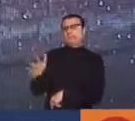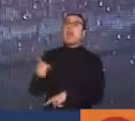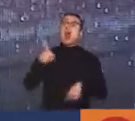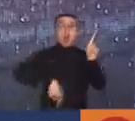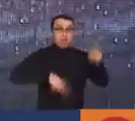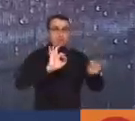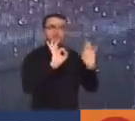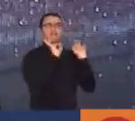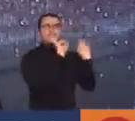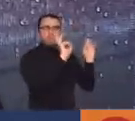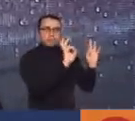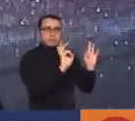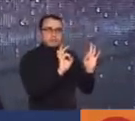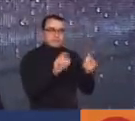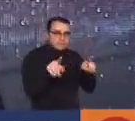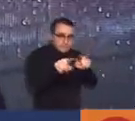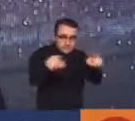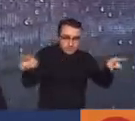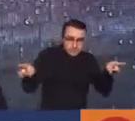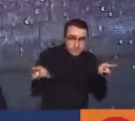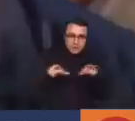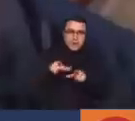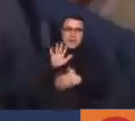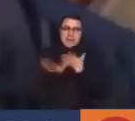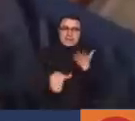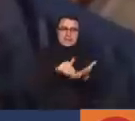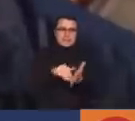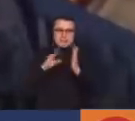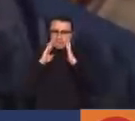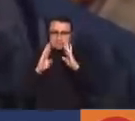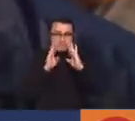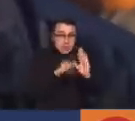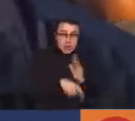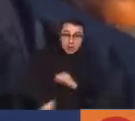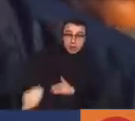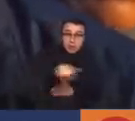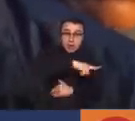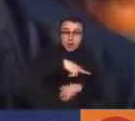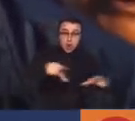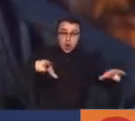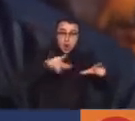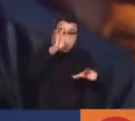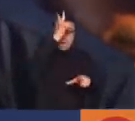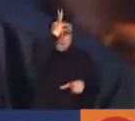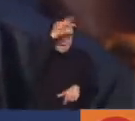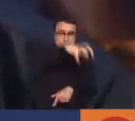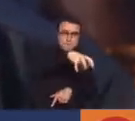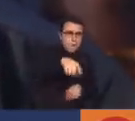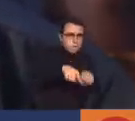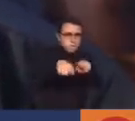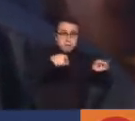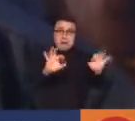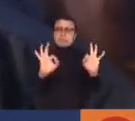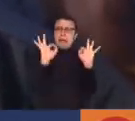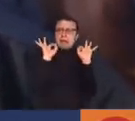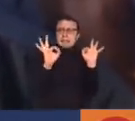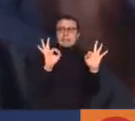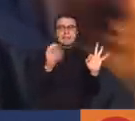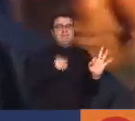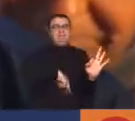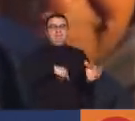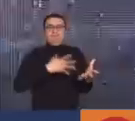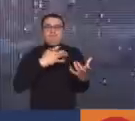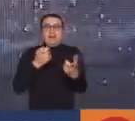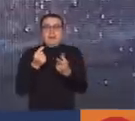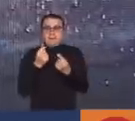y de esos centros de atención de excelencia es que queremos que se hagan los contratos con los